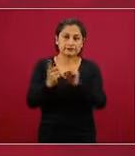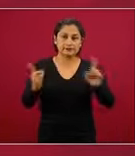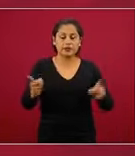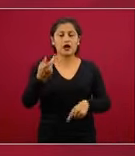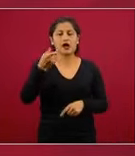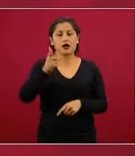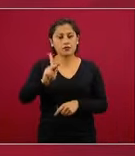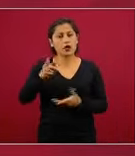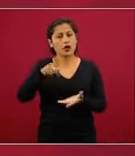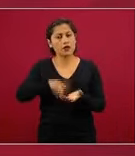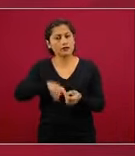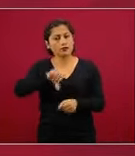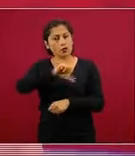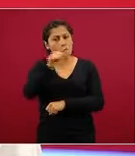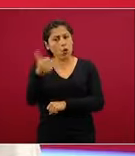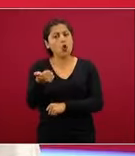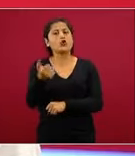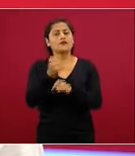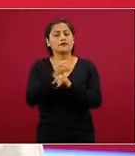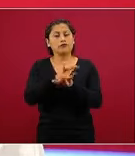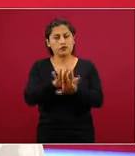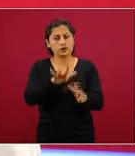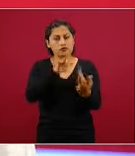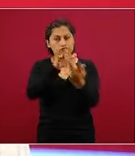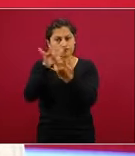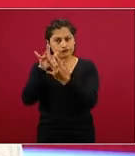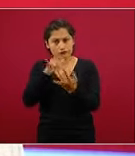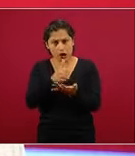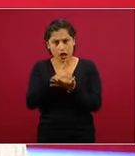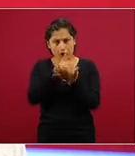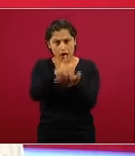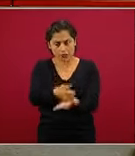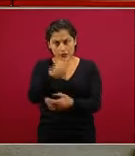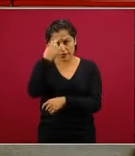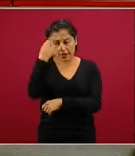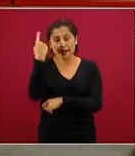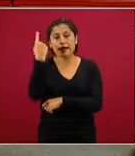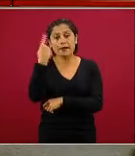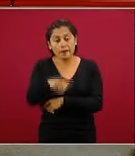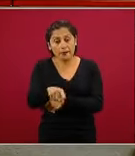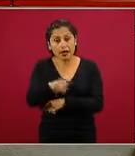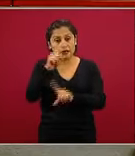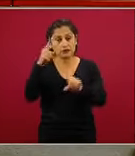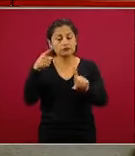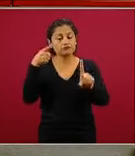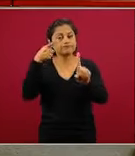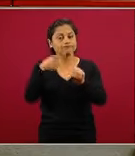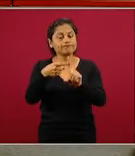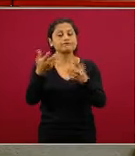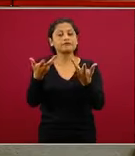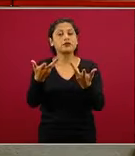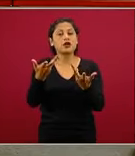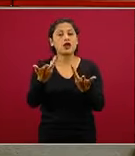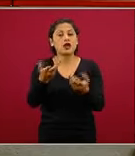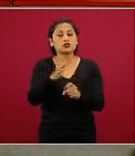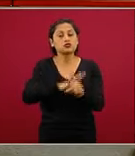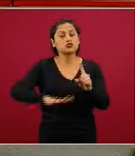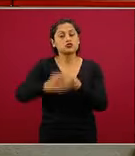múltiples mecanismos de vinculación social con los propósitos de reconstruir el tejido social